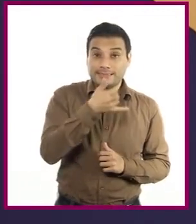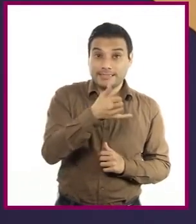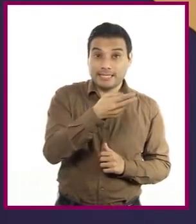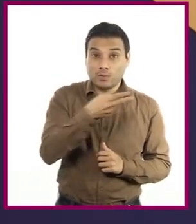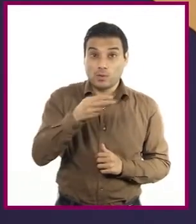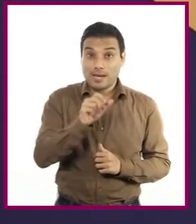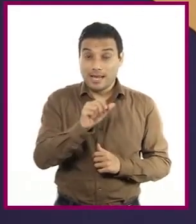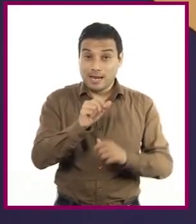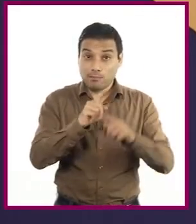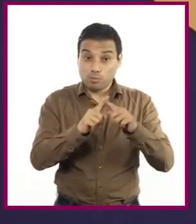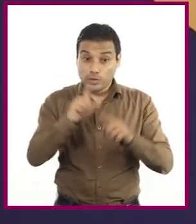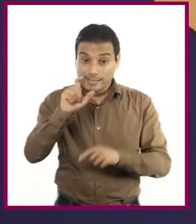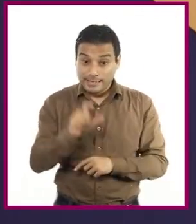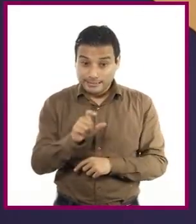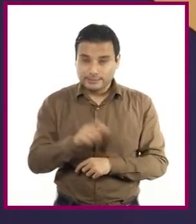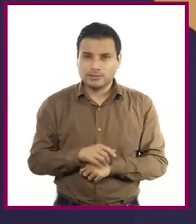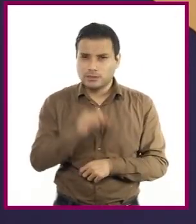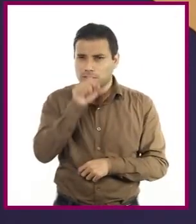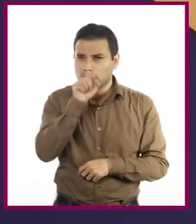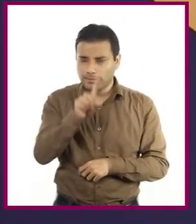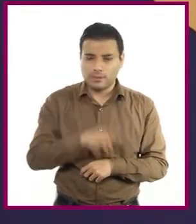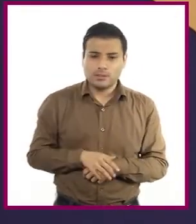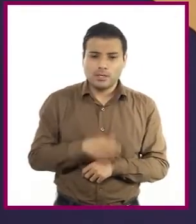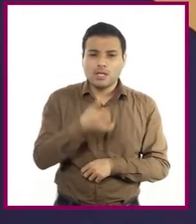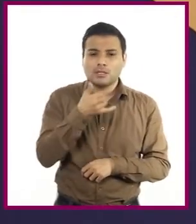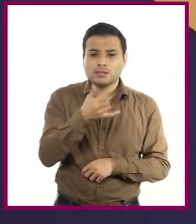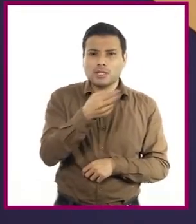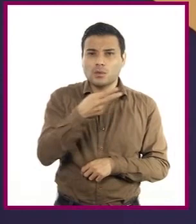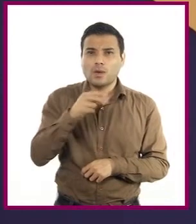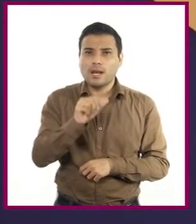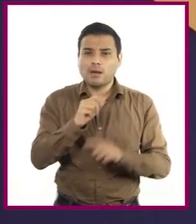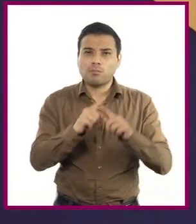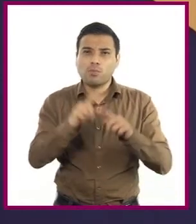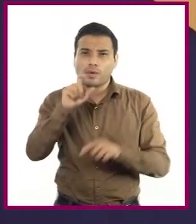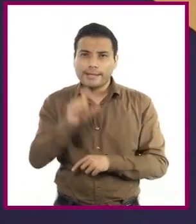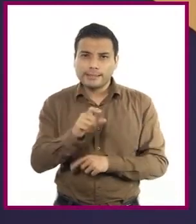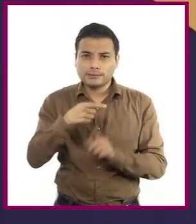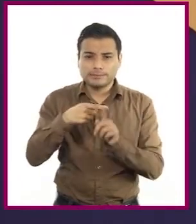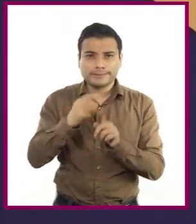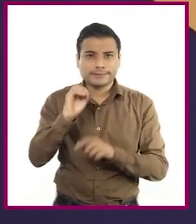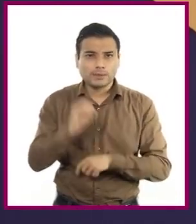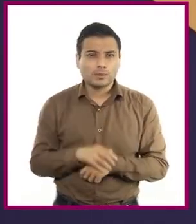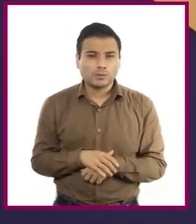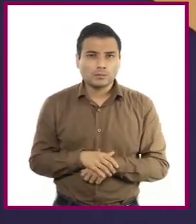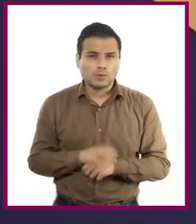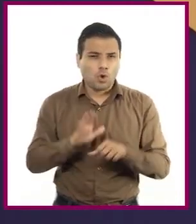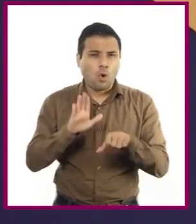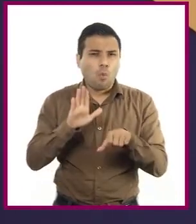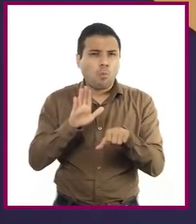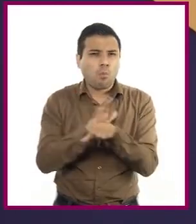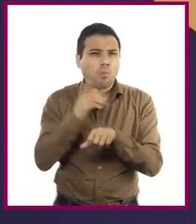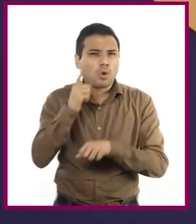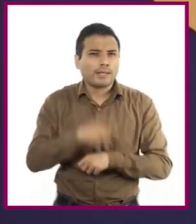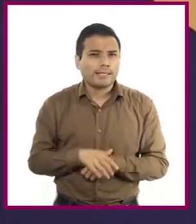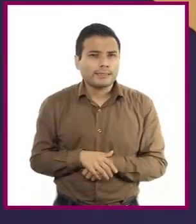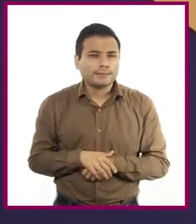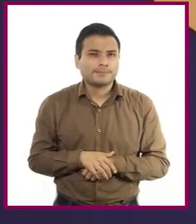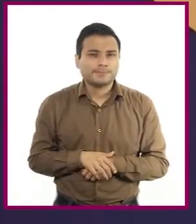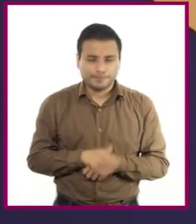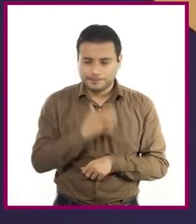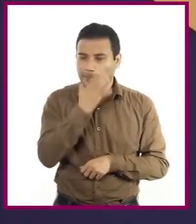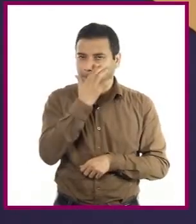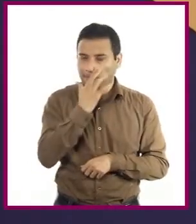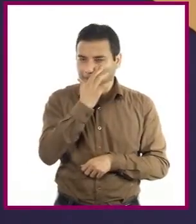x también puede representarse como y igual a por x más 0, ya que una gráfica de variación lineal